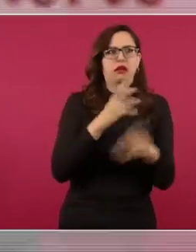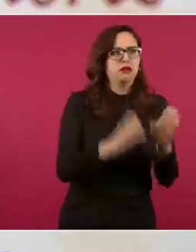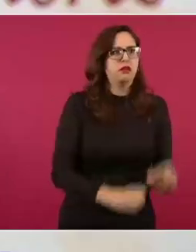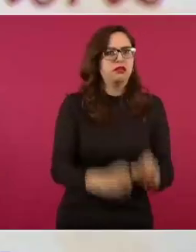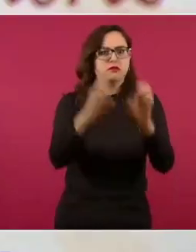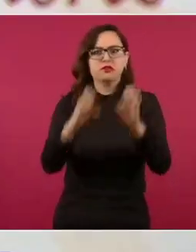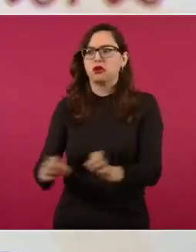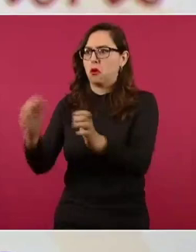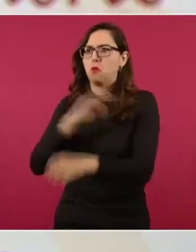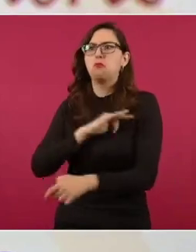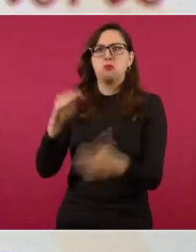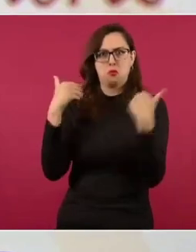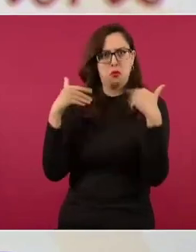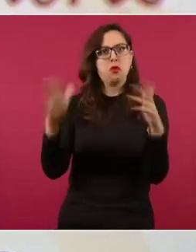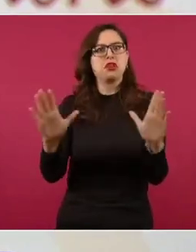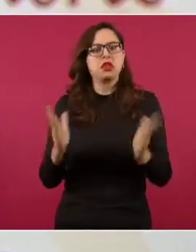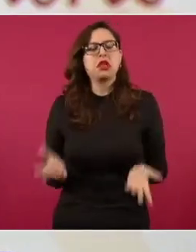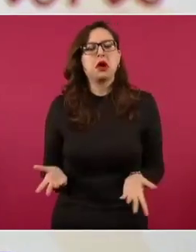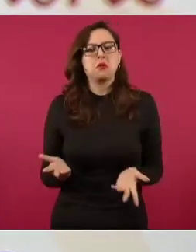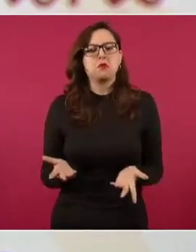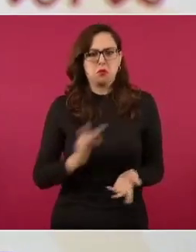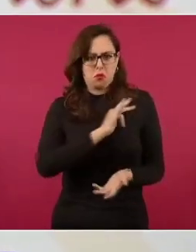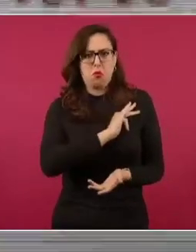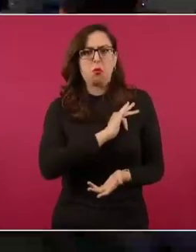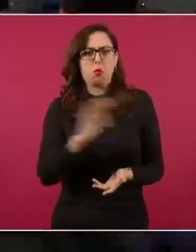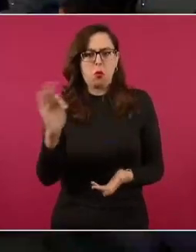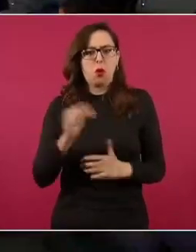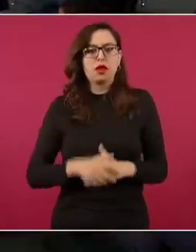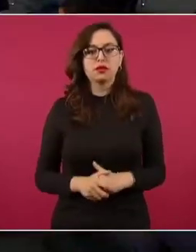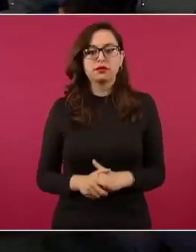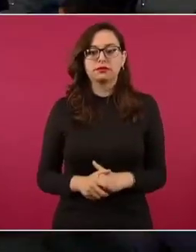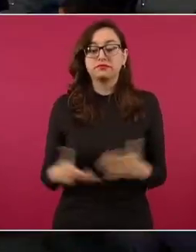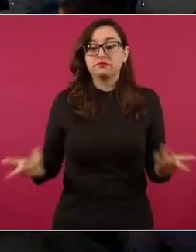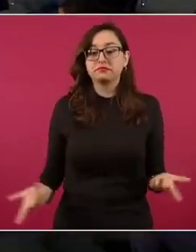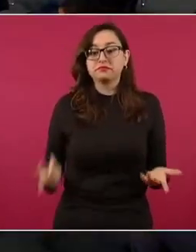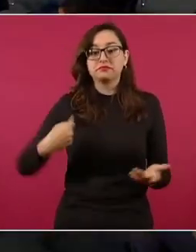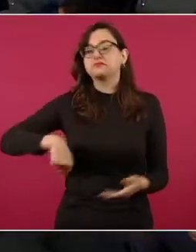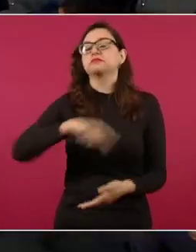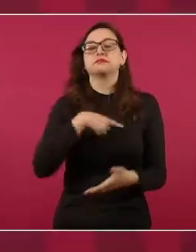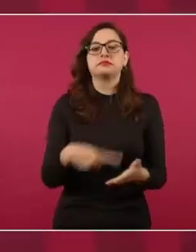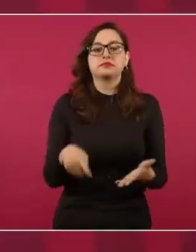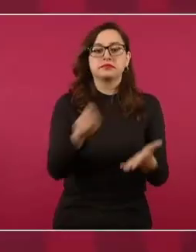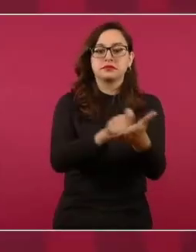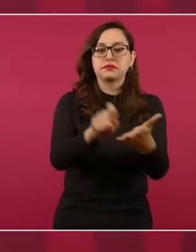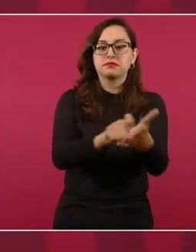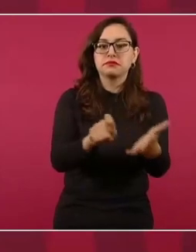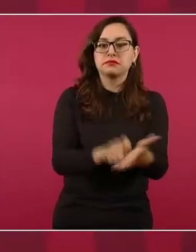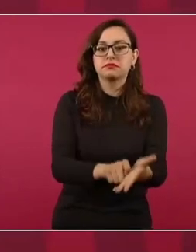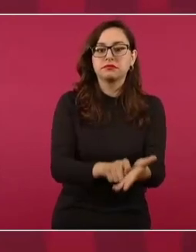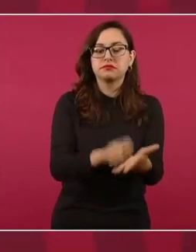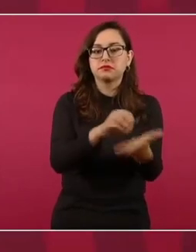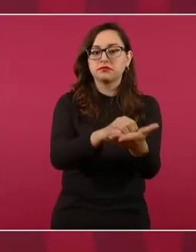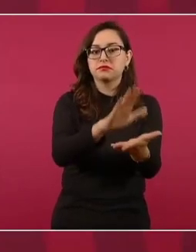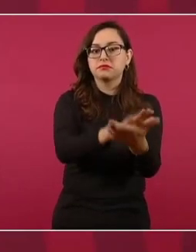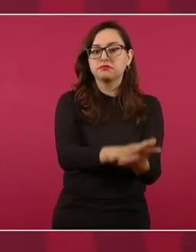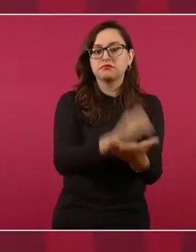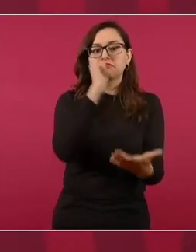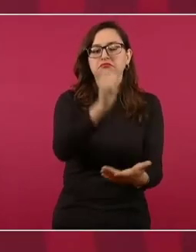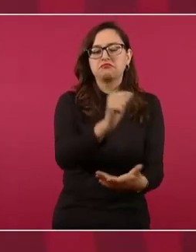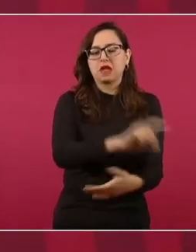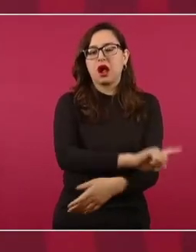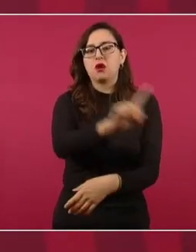que no lo hagamos. Y además, si no nos apuntamos, pues entonces no vamos a estar en los Juegos Olímpicos. Bueno, igual lo dejamos pendiente y